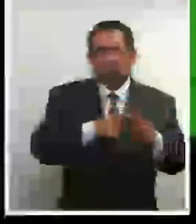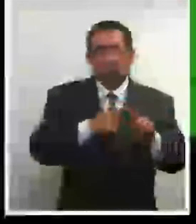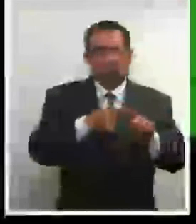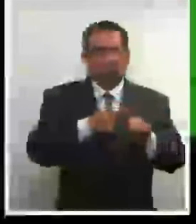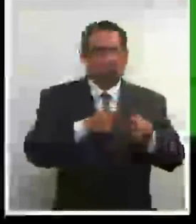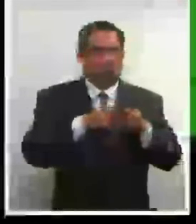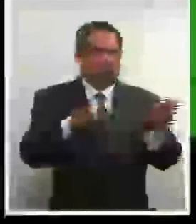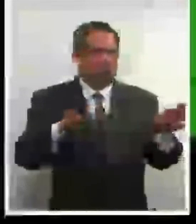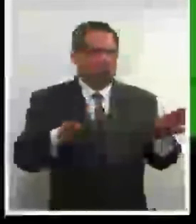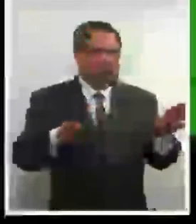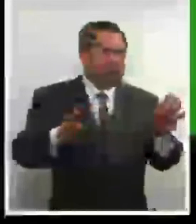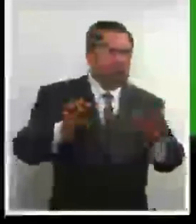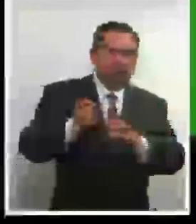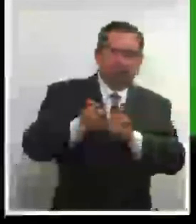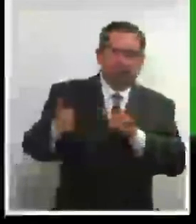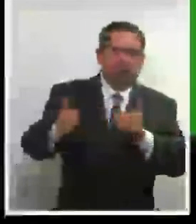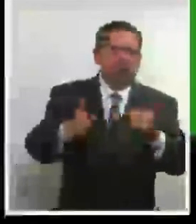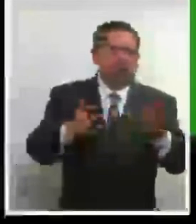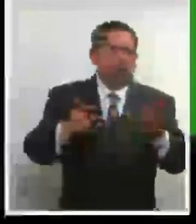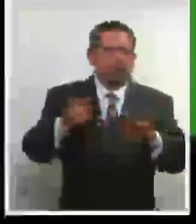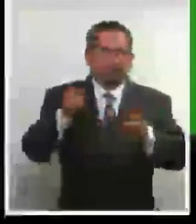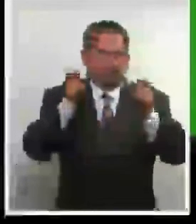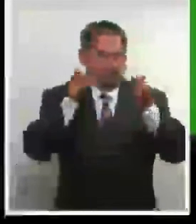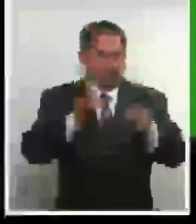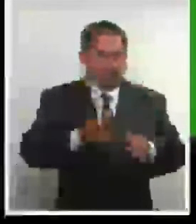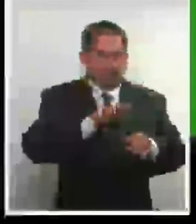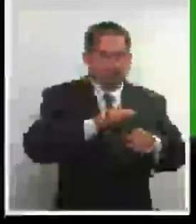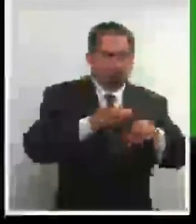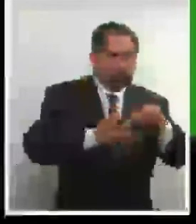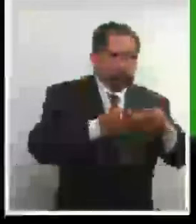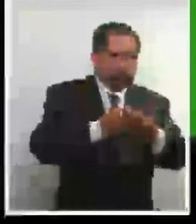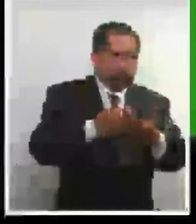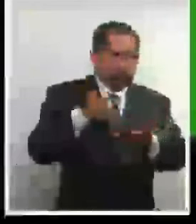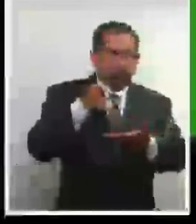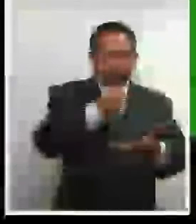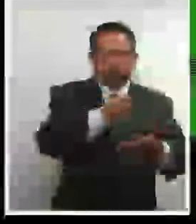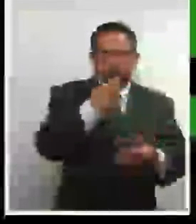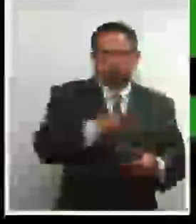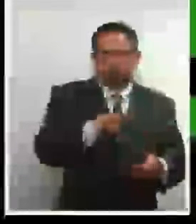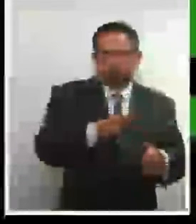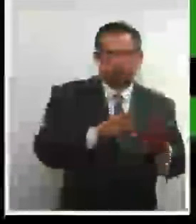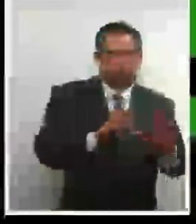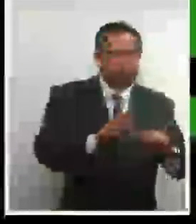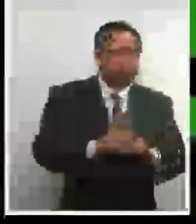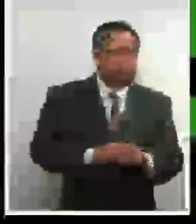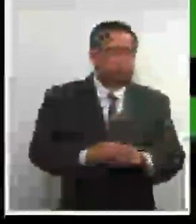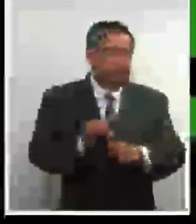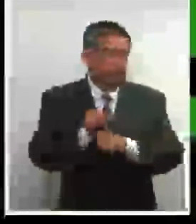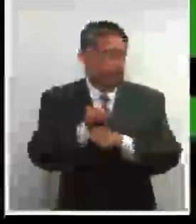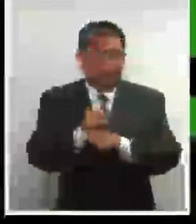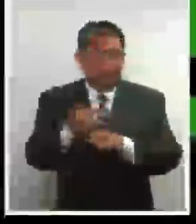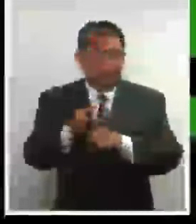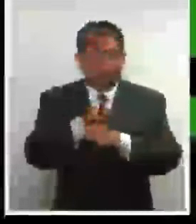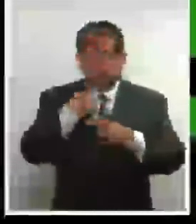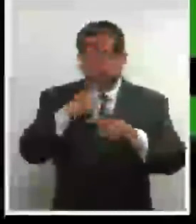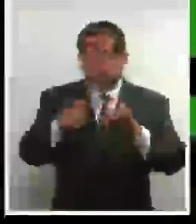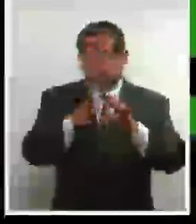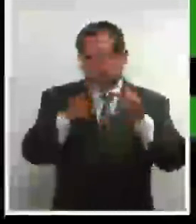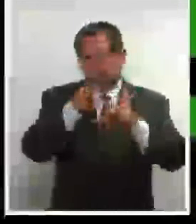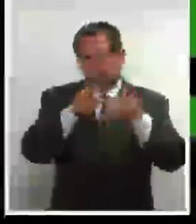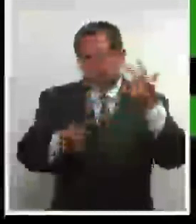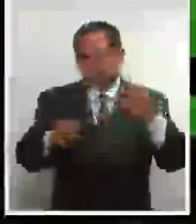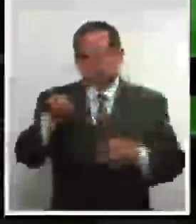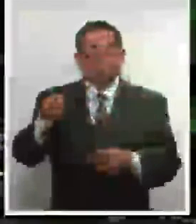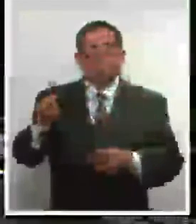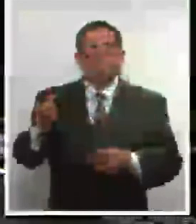órgano público autónomo que goza de personalidad jurídica y patrimonio propios. La investigación de los delitos corresponde